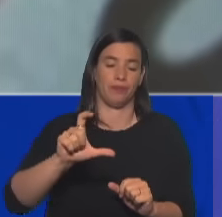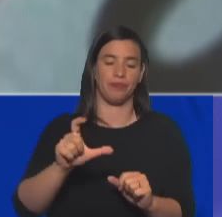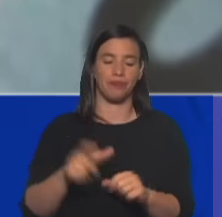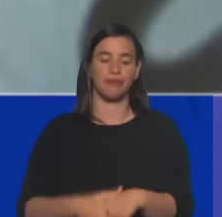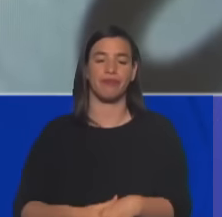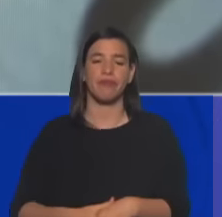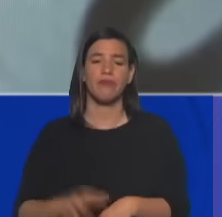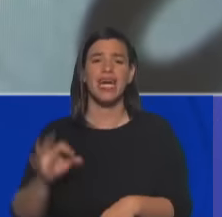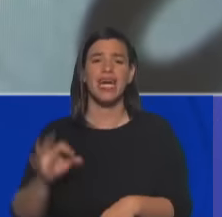una inflación del